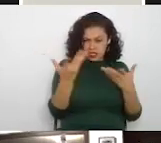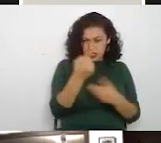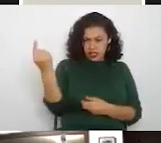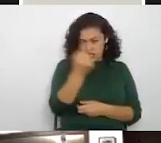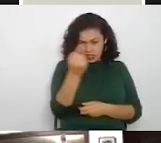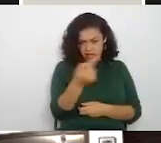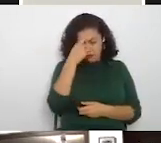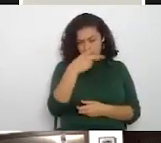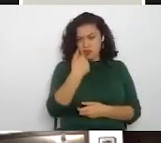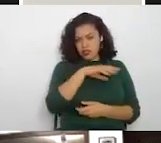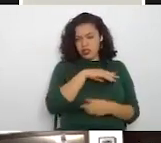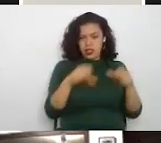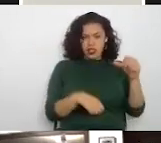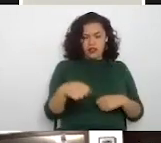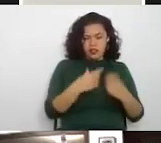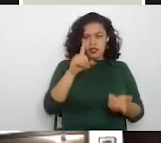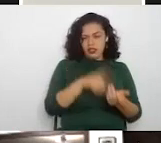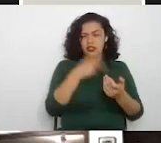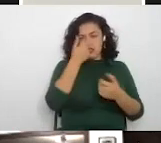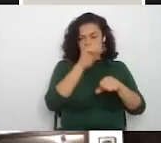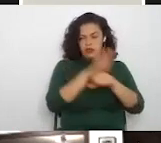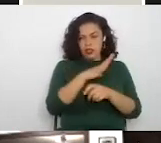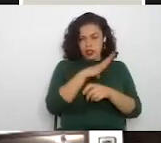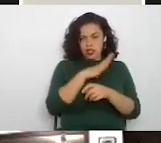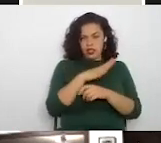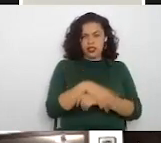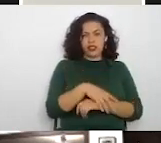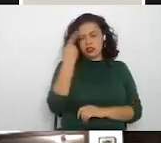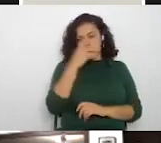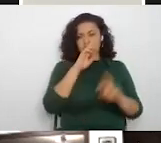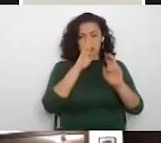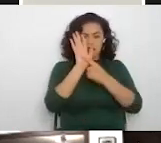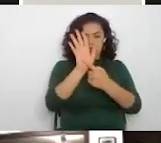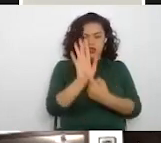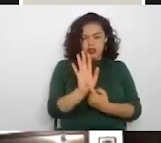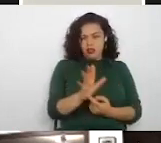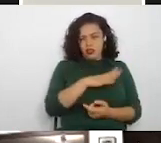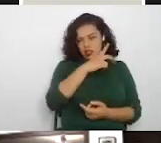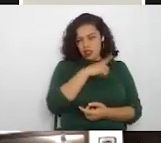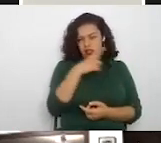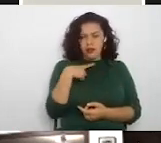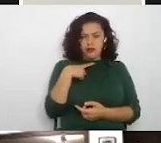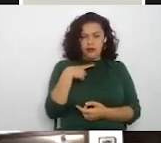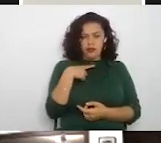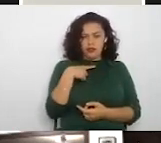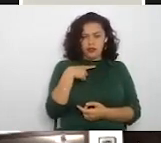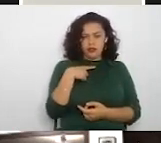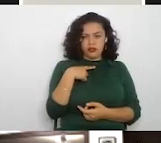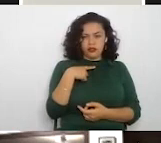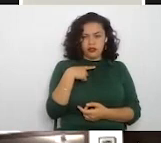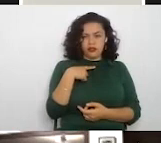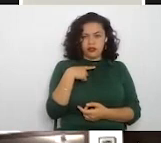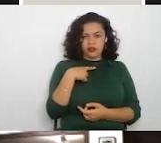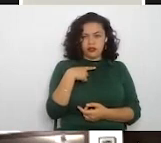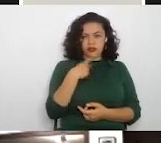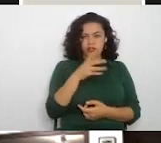tipo de actividades que se realizan en la unidad administrativa y los resultados que se obtienen de estas, debemos de saber cuál es el trabajo que se